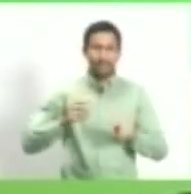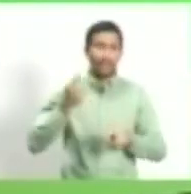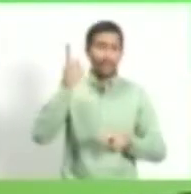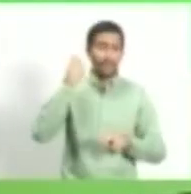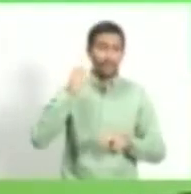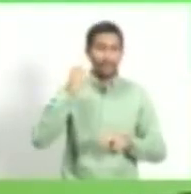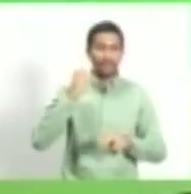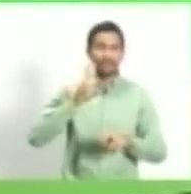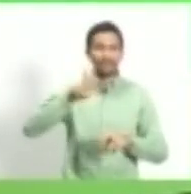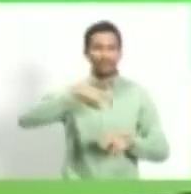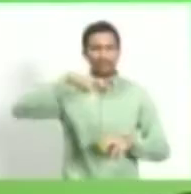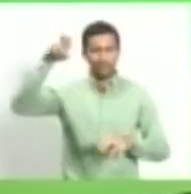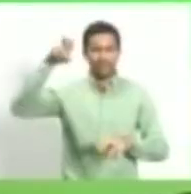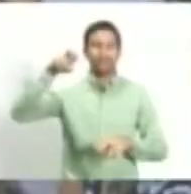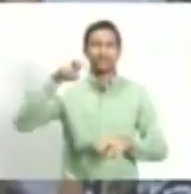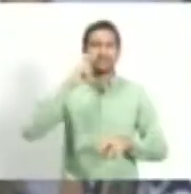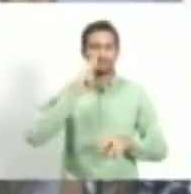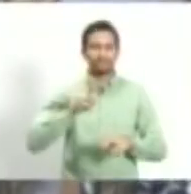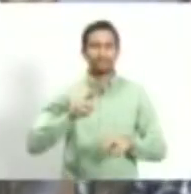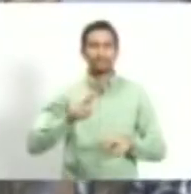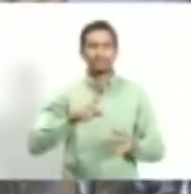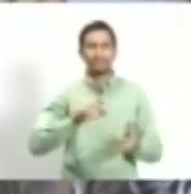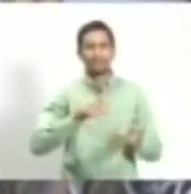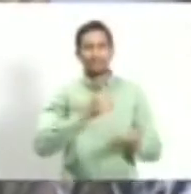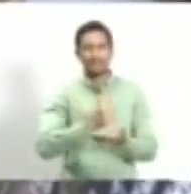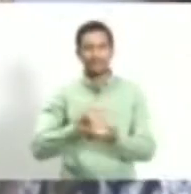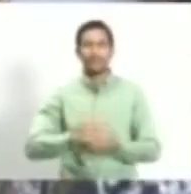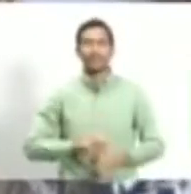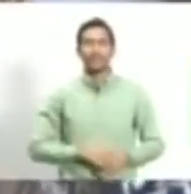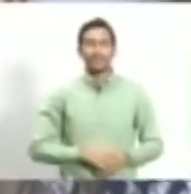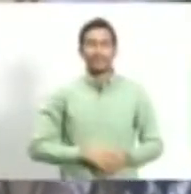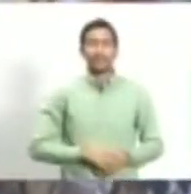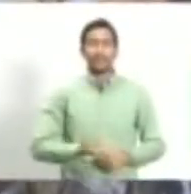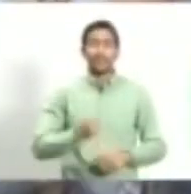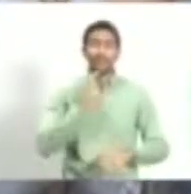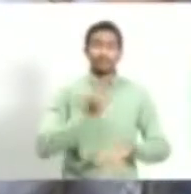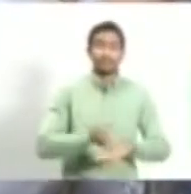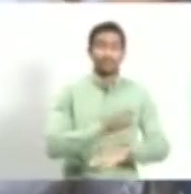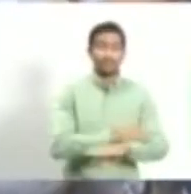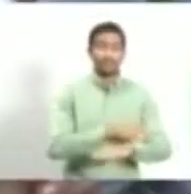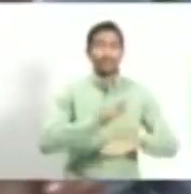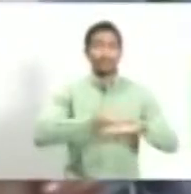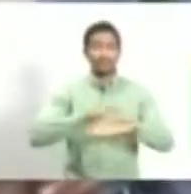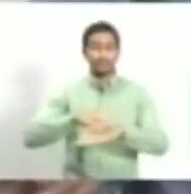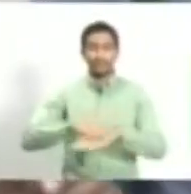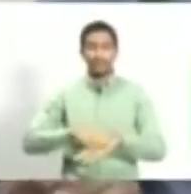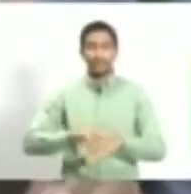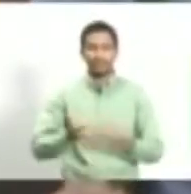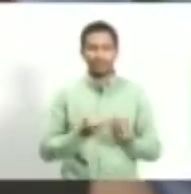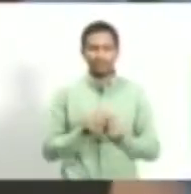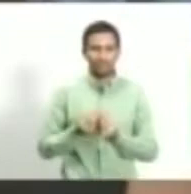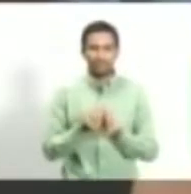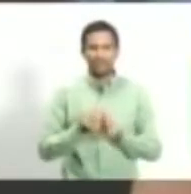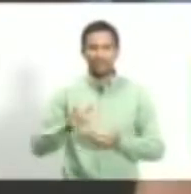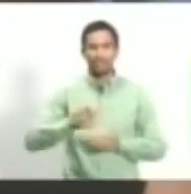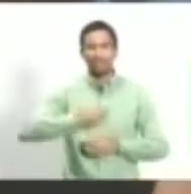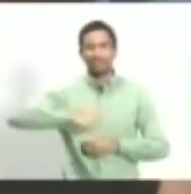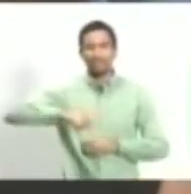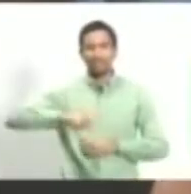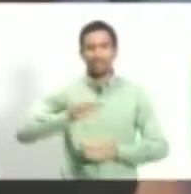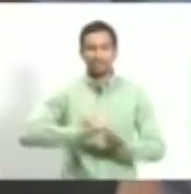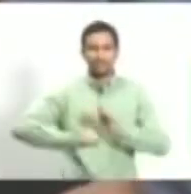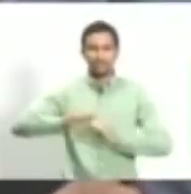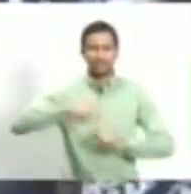en el norte de la ciudad. Tal y como lo han advertido en reiteradas ocasiones defensores de derechos humanos, Barranquilla